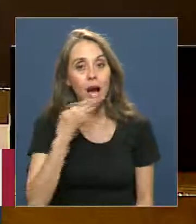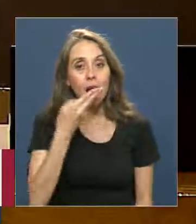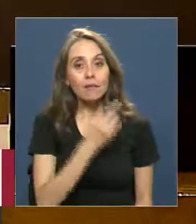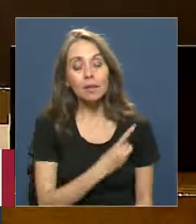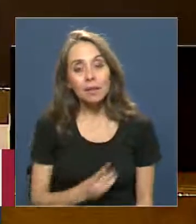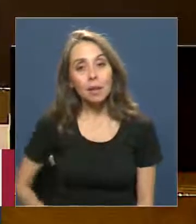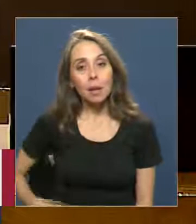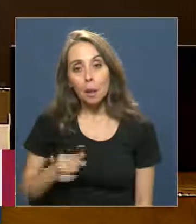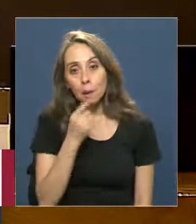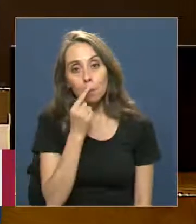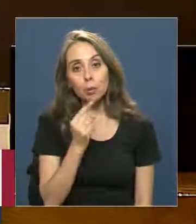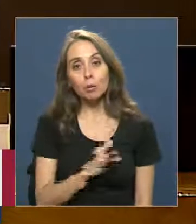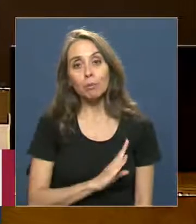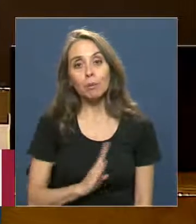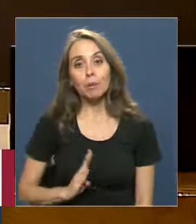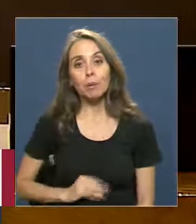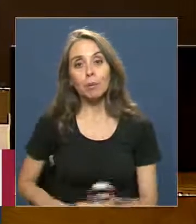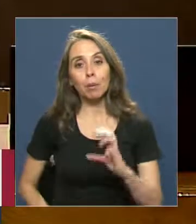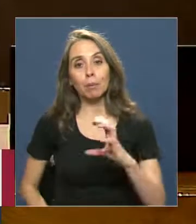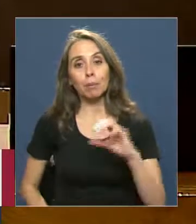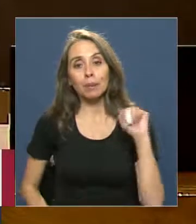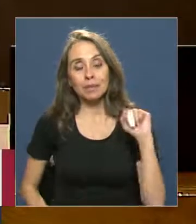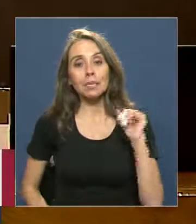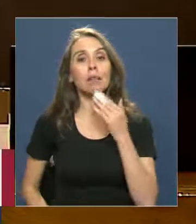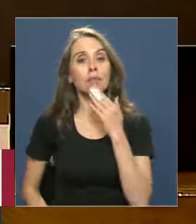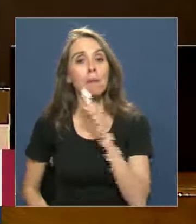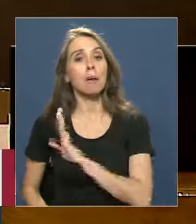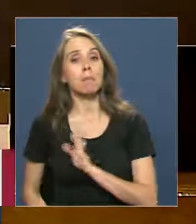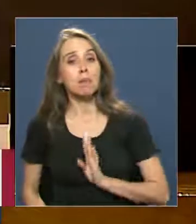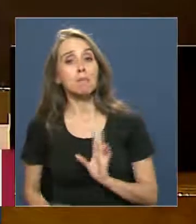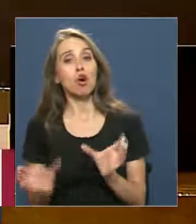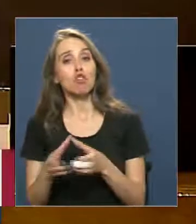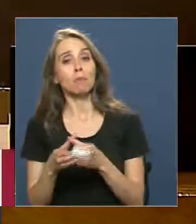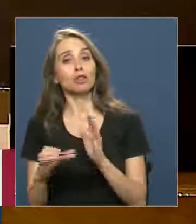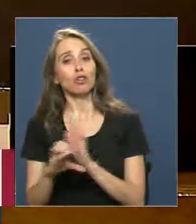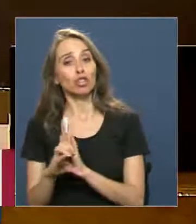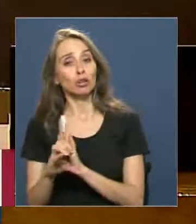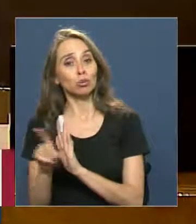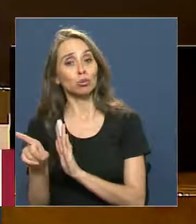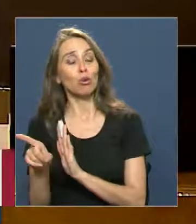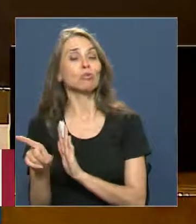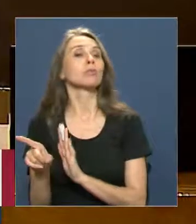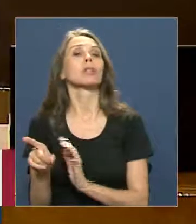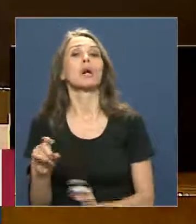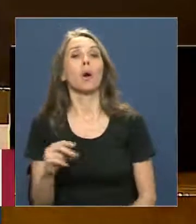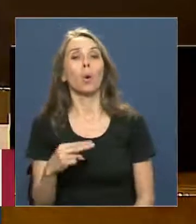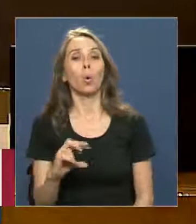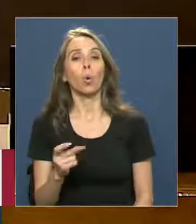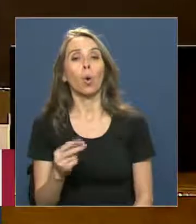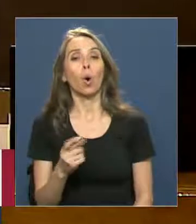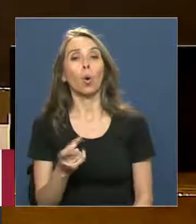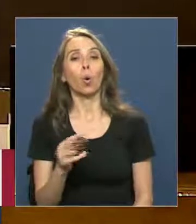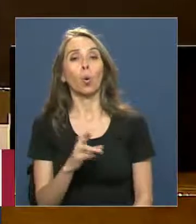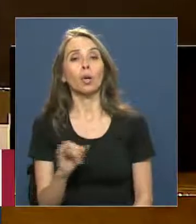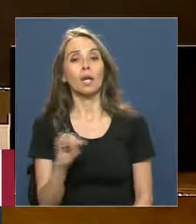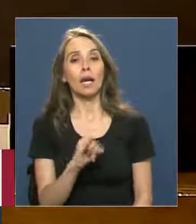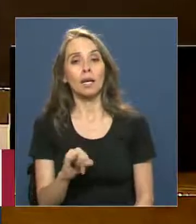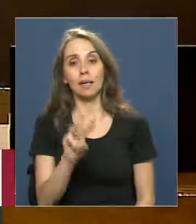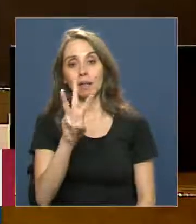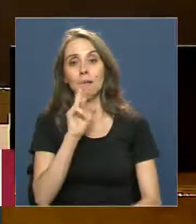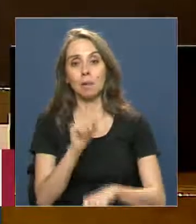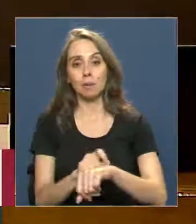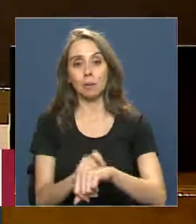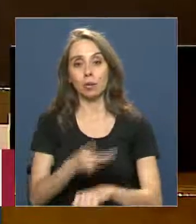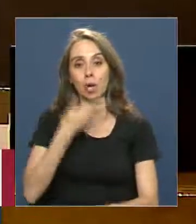diputado integrante del Comité del Partido Comunista y también de la Comisión de Constitución, diputado don Hugo Gutiérrez Gálvez. Hasta por 3 minutos. Tiene la